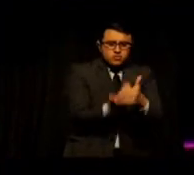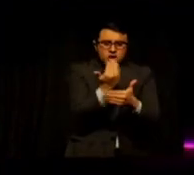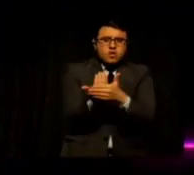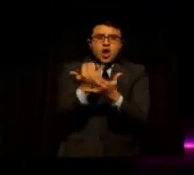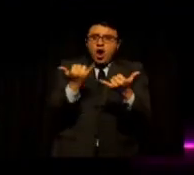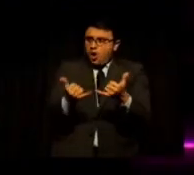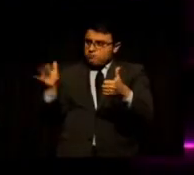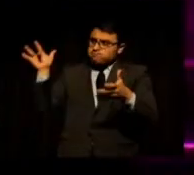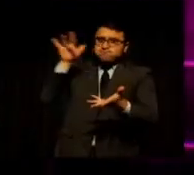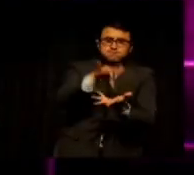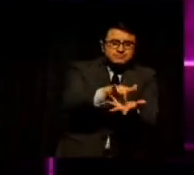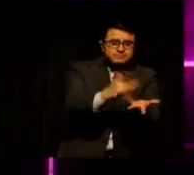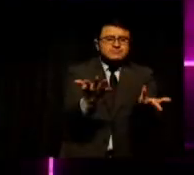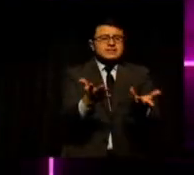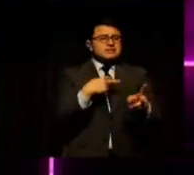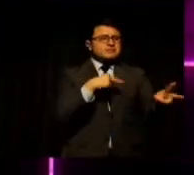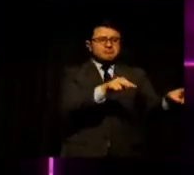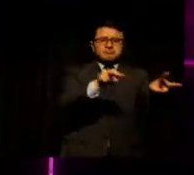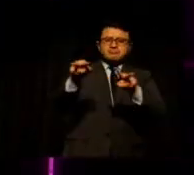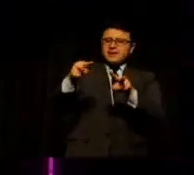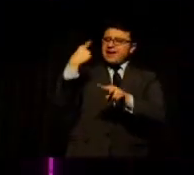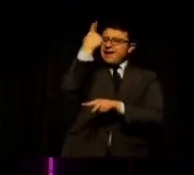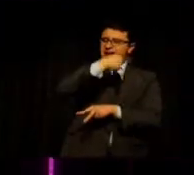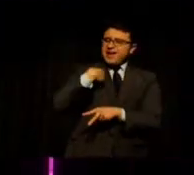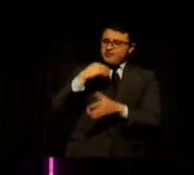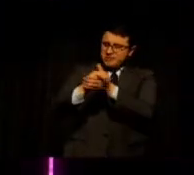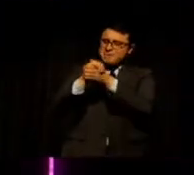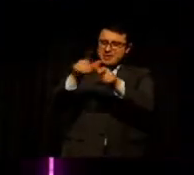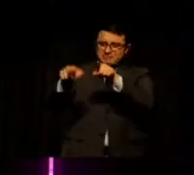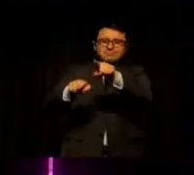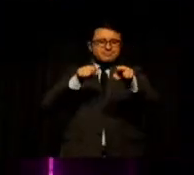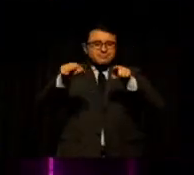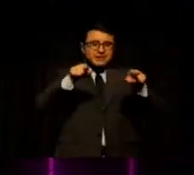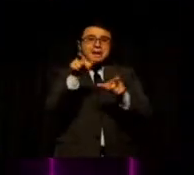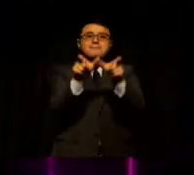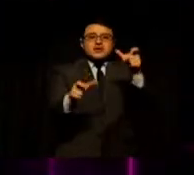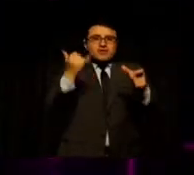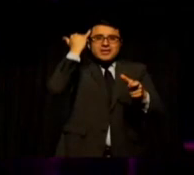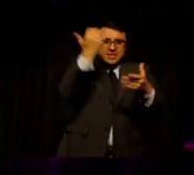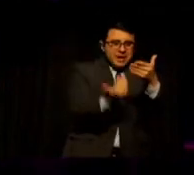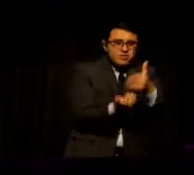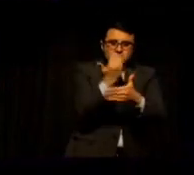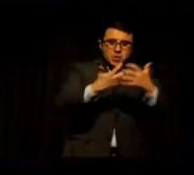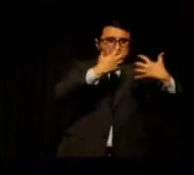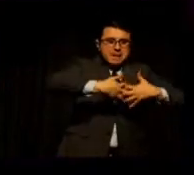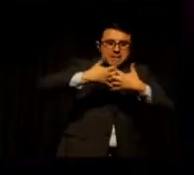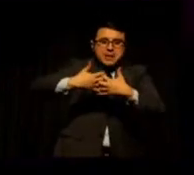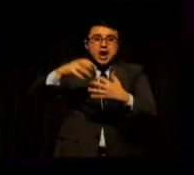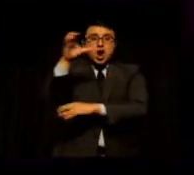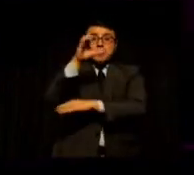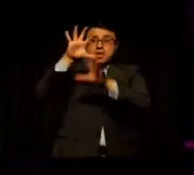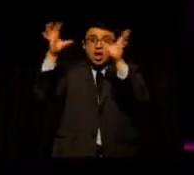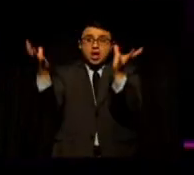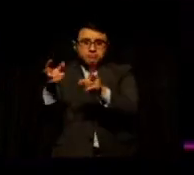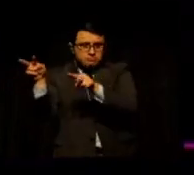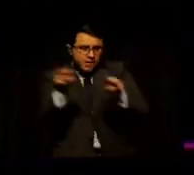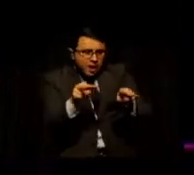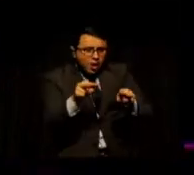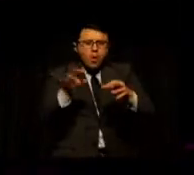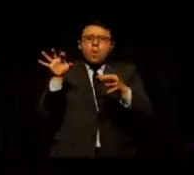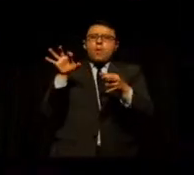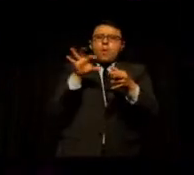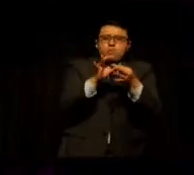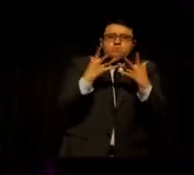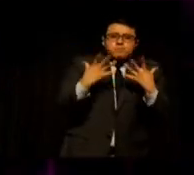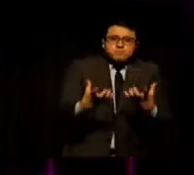acompañan hoy veo a muchas caras amigas emprendimientos colombianos que están siendo atractivos en todo el mundo y quiero